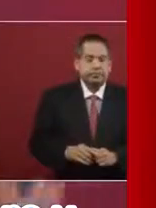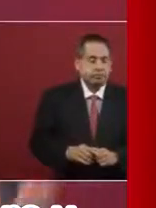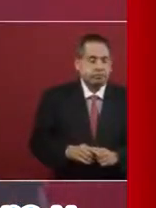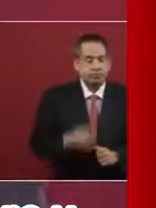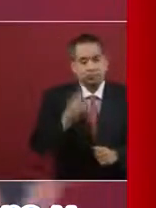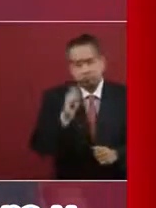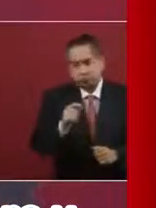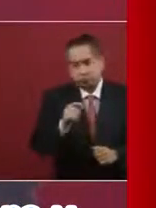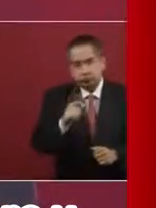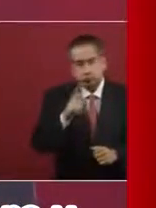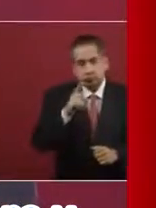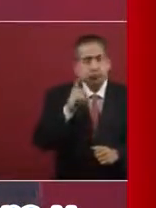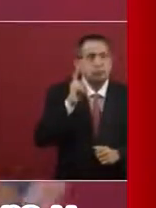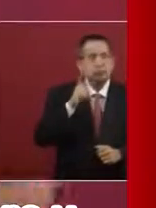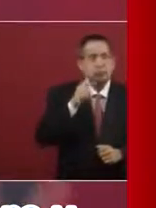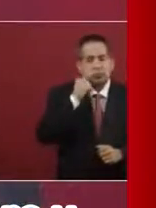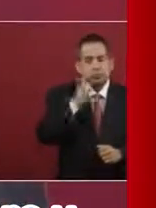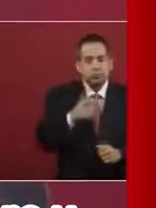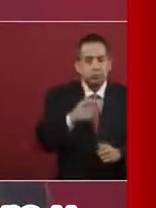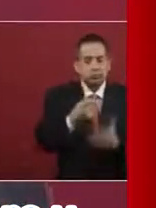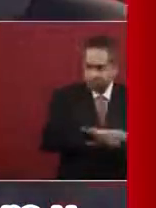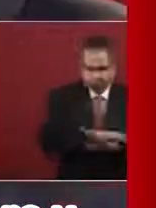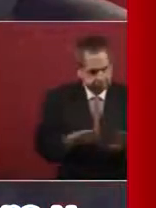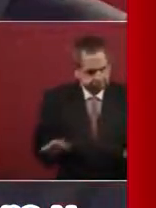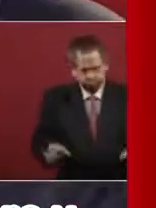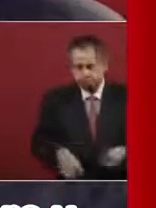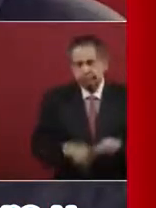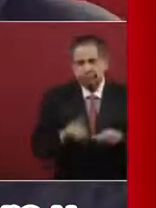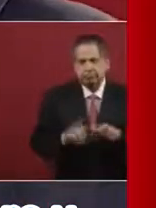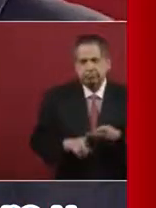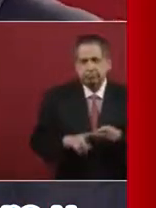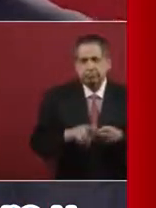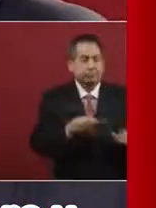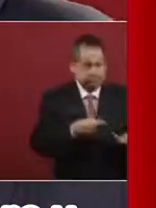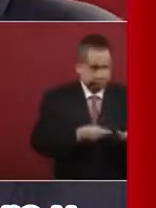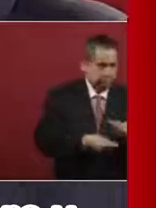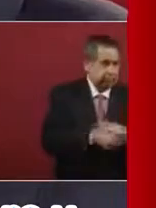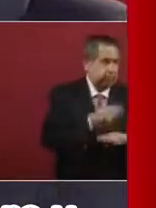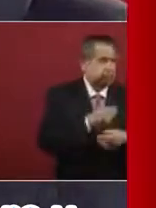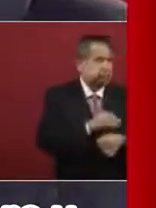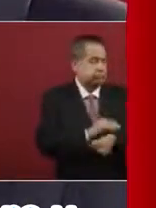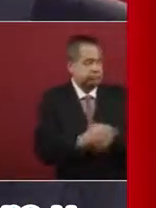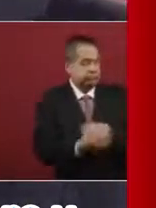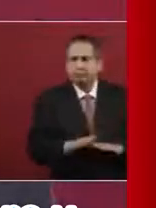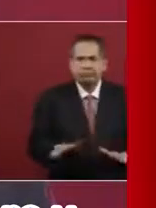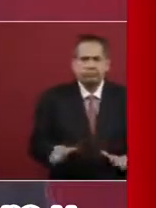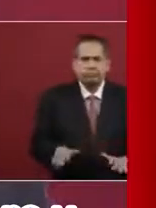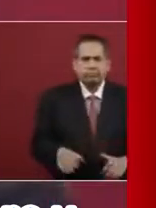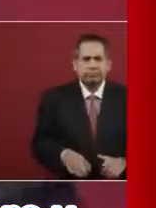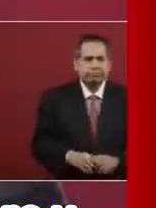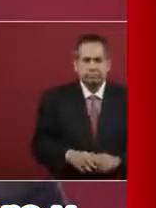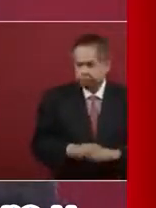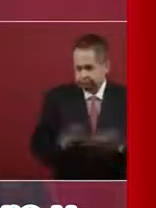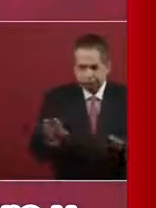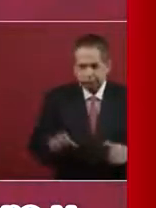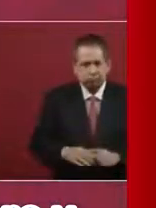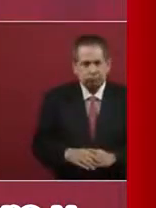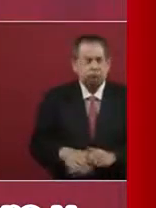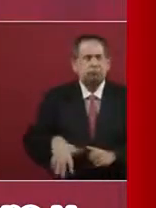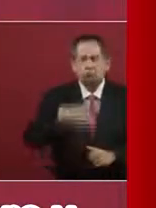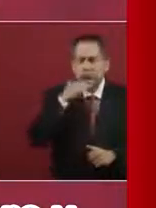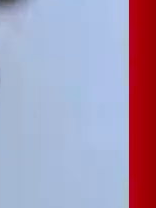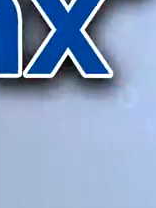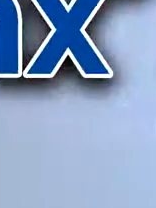queremos venta de plazas ni trafiques con la nómina. Eso no. Corrupción